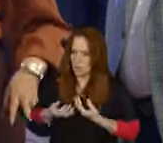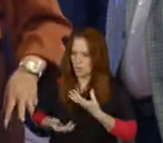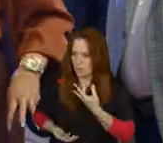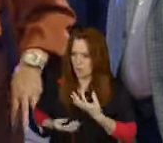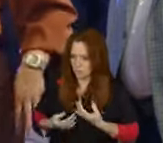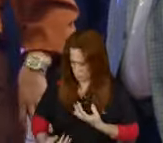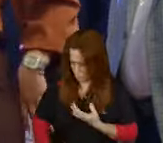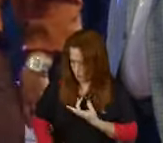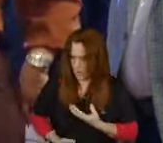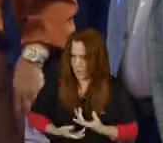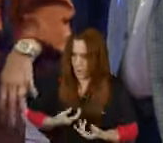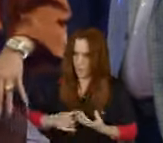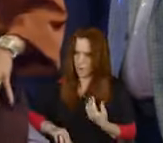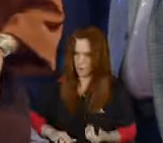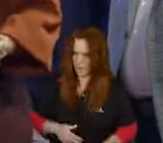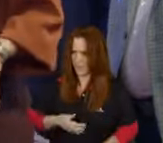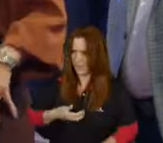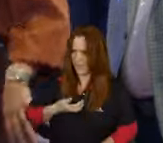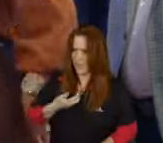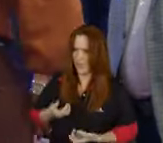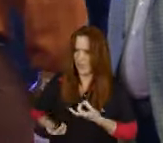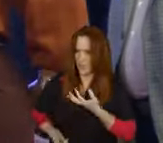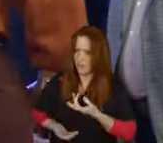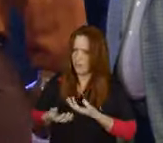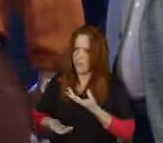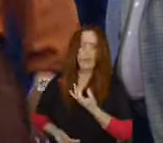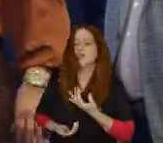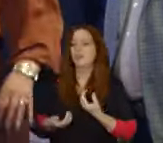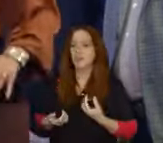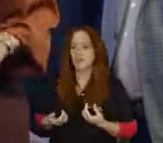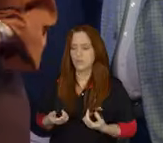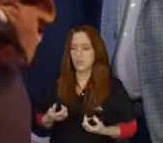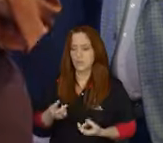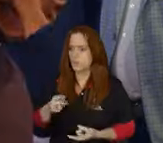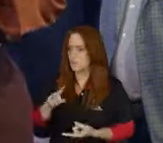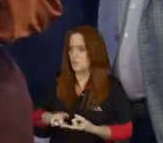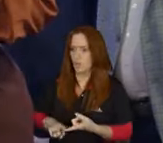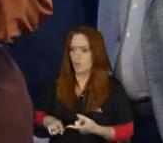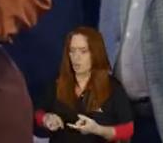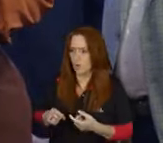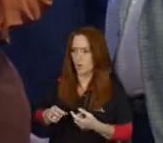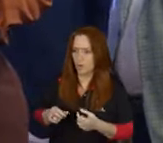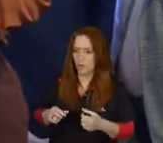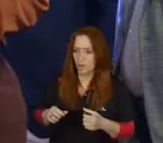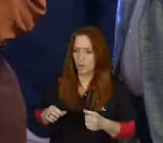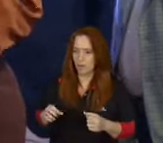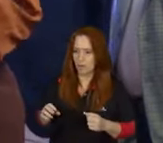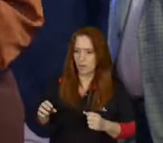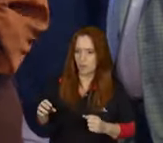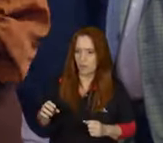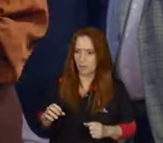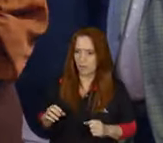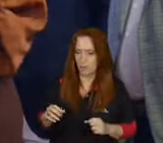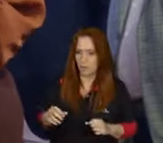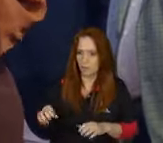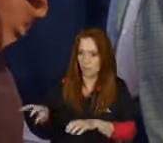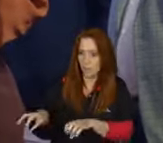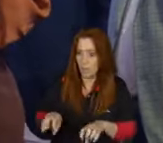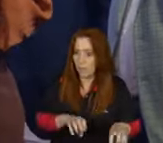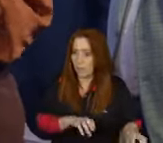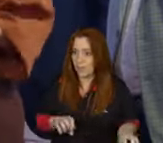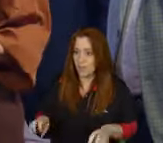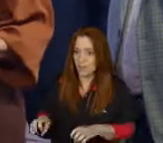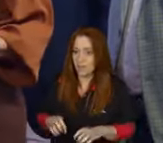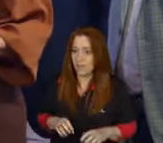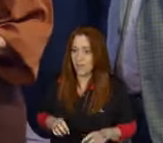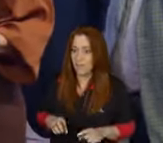bajaban. Y yo decía: yo no me puedo mover. Pero de momento yo sentí que todas mis vértebras fueron diciendo clac, clac, clac, clac, como que se fueron enderezando,